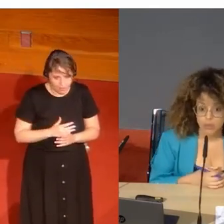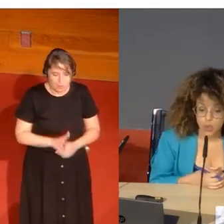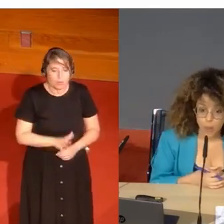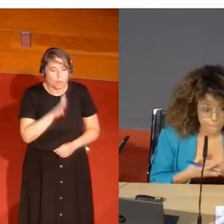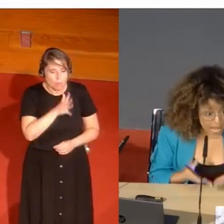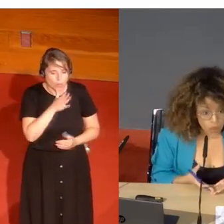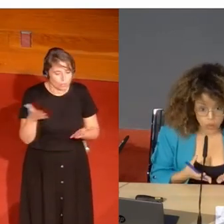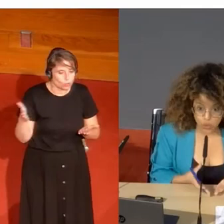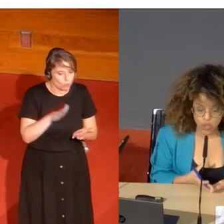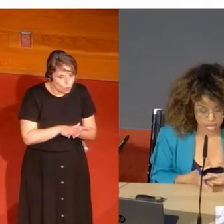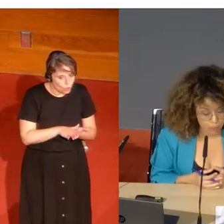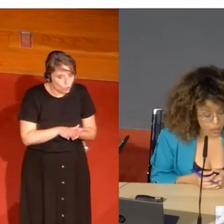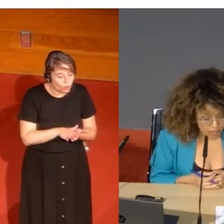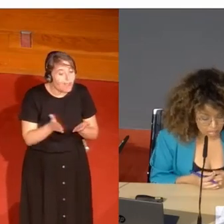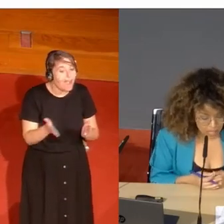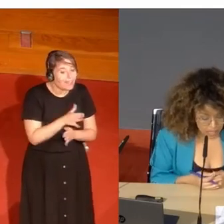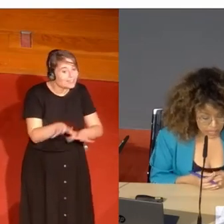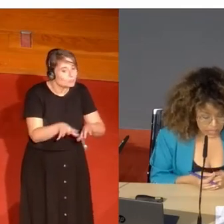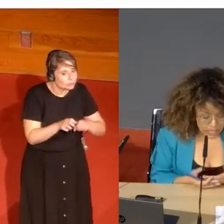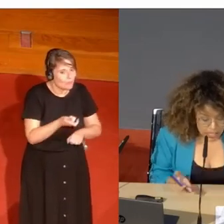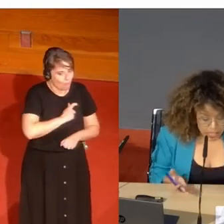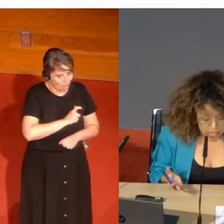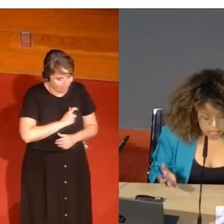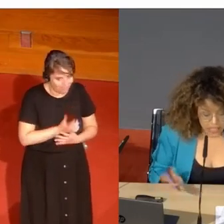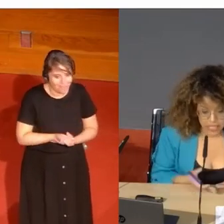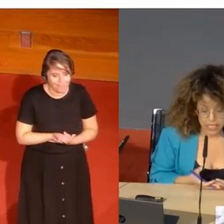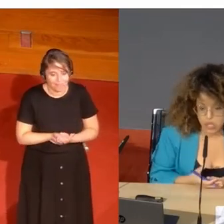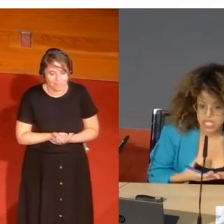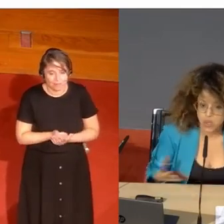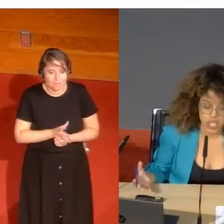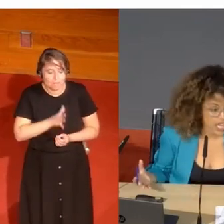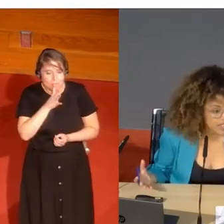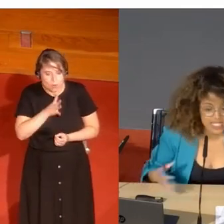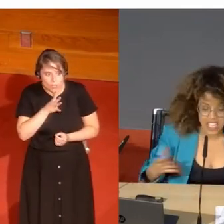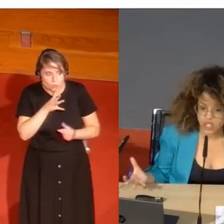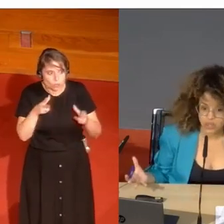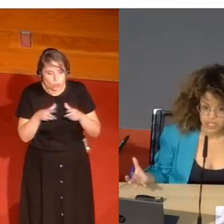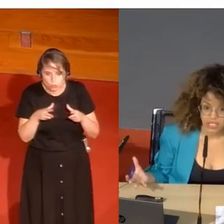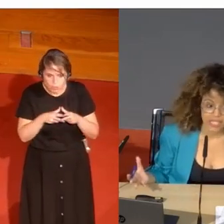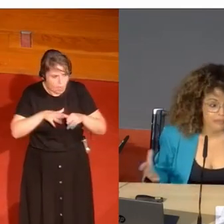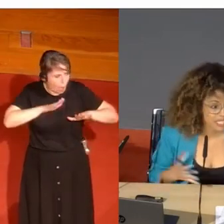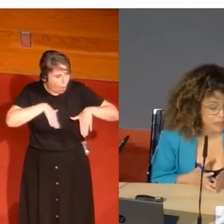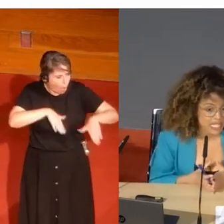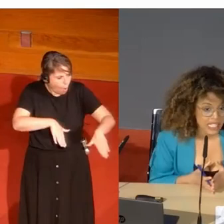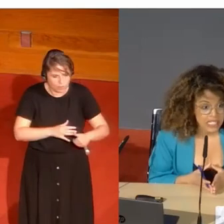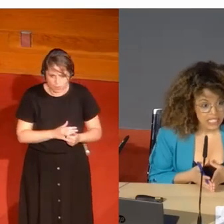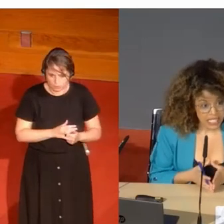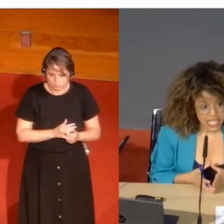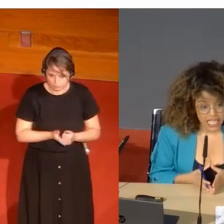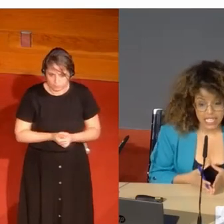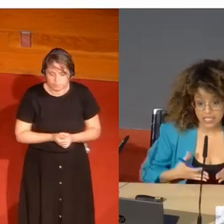eso murió bajo custodia policial y Eh pues la sociedad salió además Qué